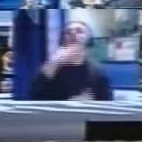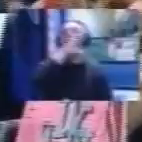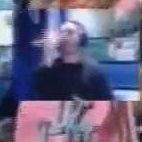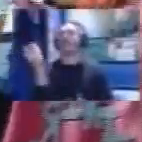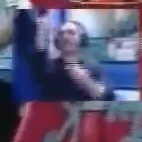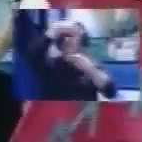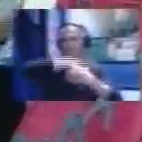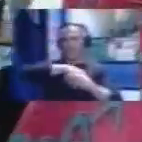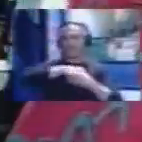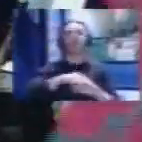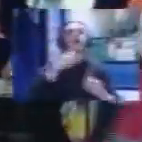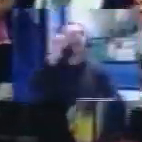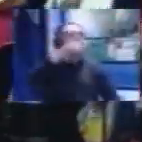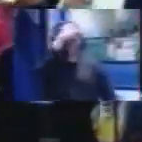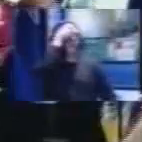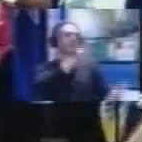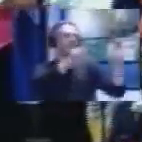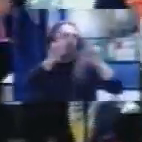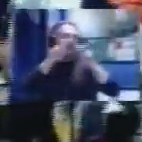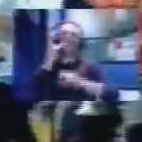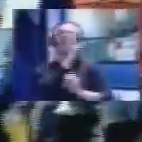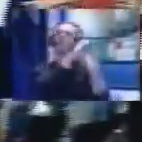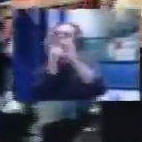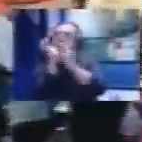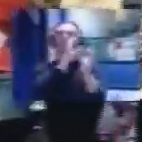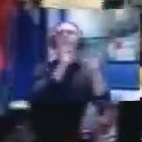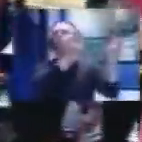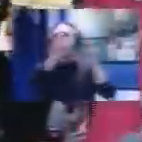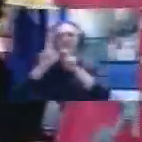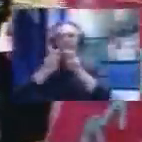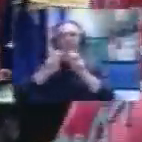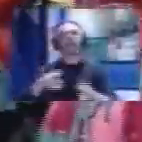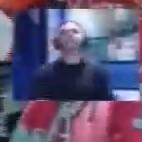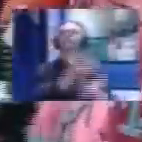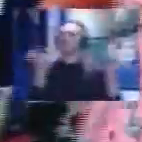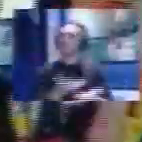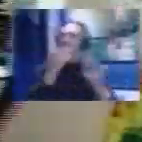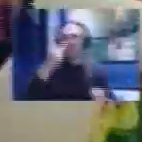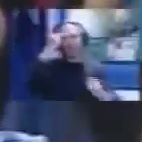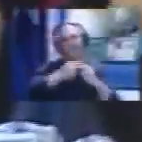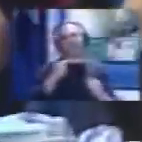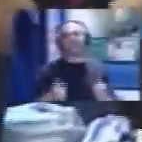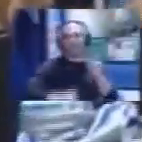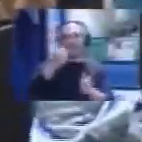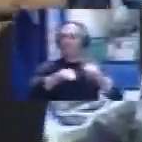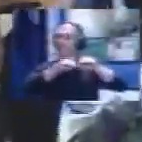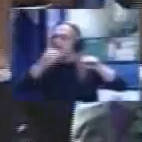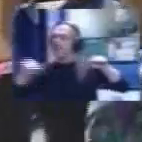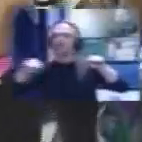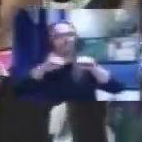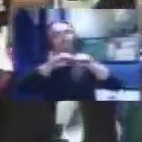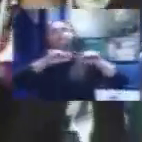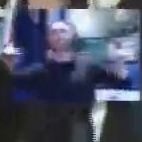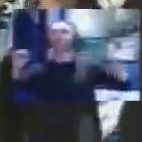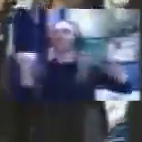carnaval ese nuevo concepto murguero, y así veamos un concurso de igualdad. Los mariquitos